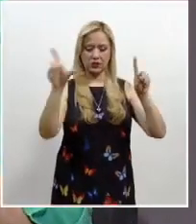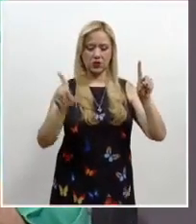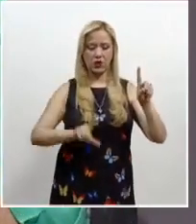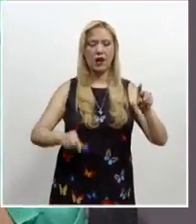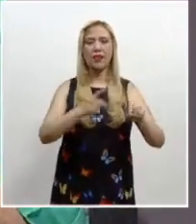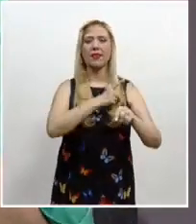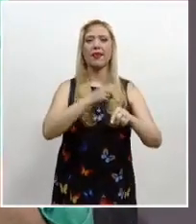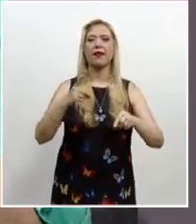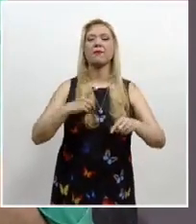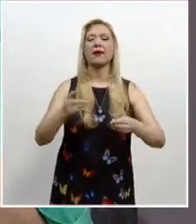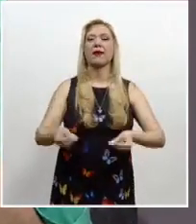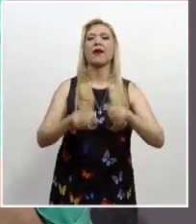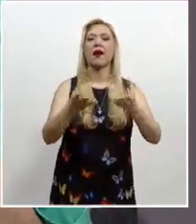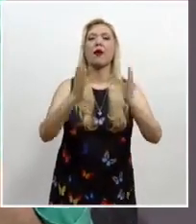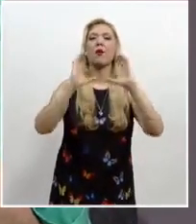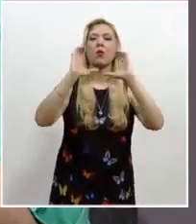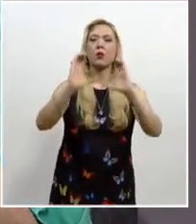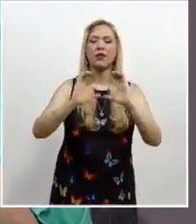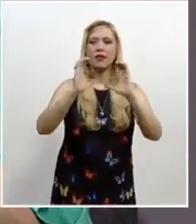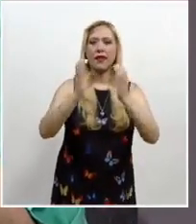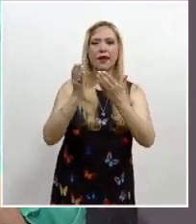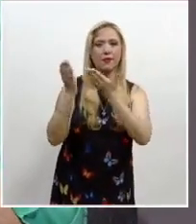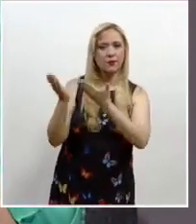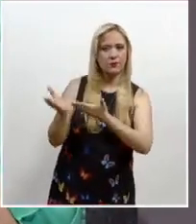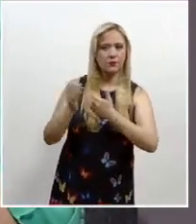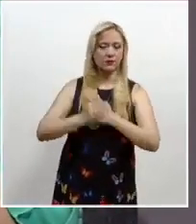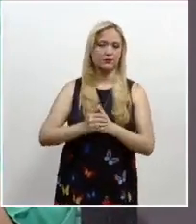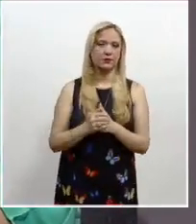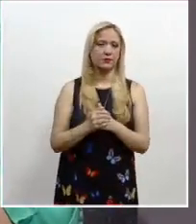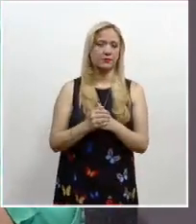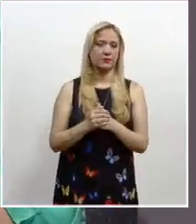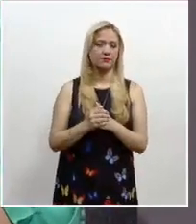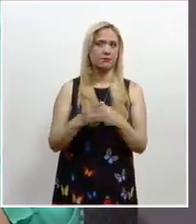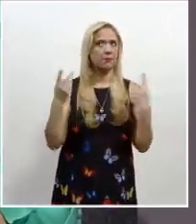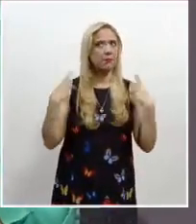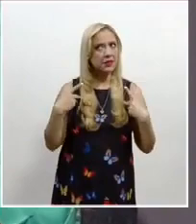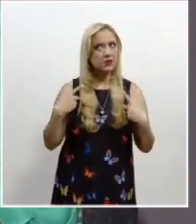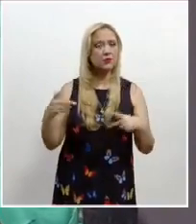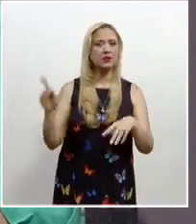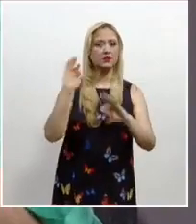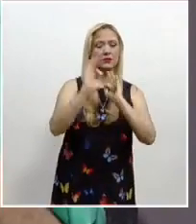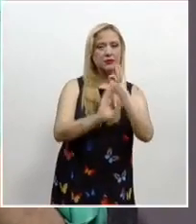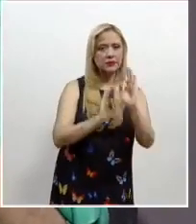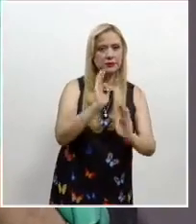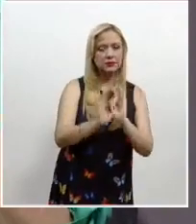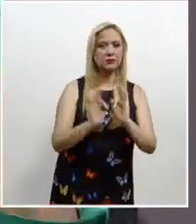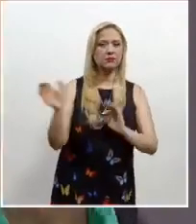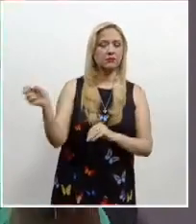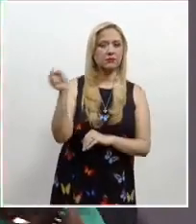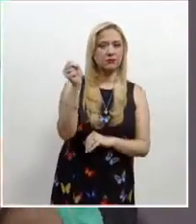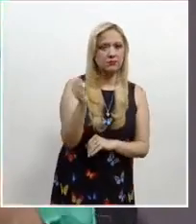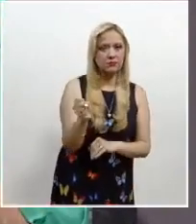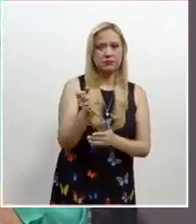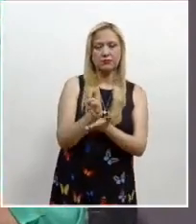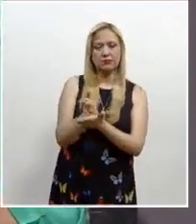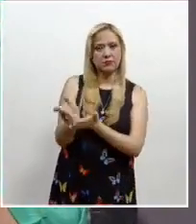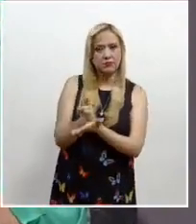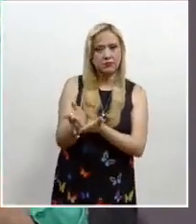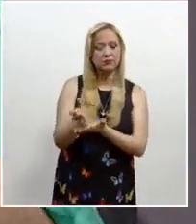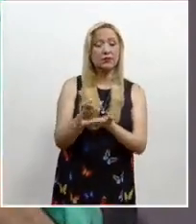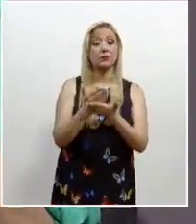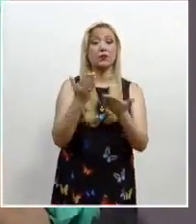cuidados. Primero, el Instituto Nacional ha tenido un extraordinario cabildeo con